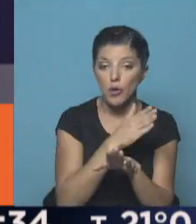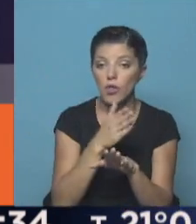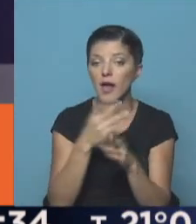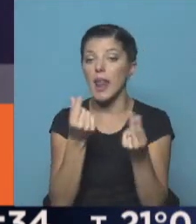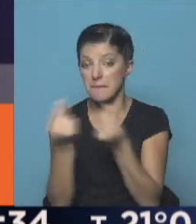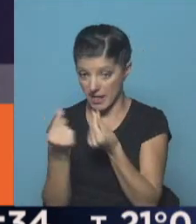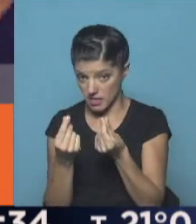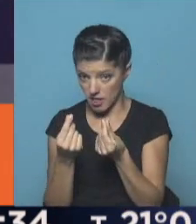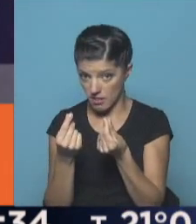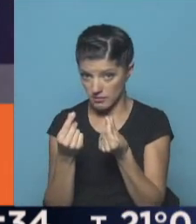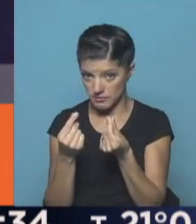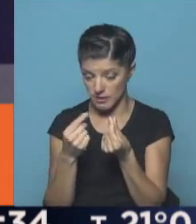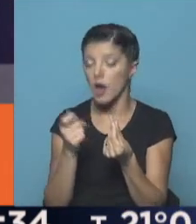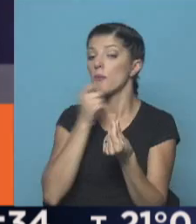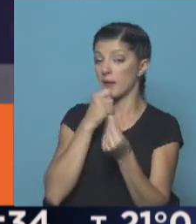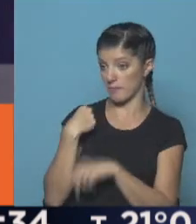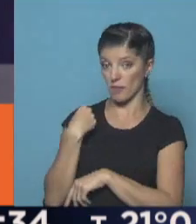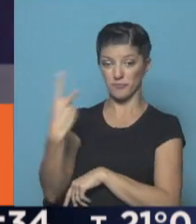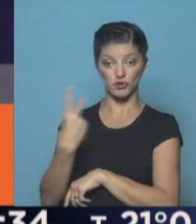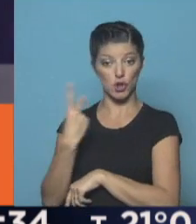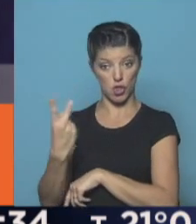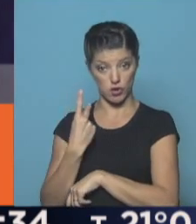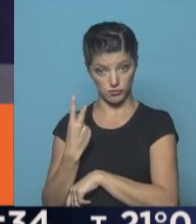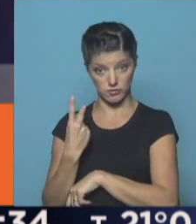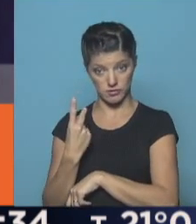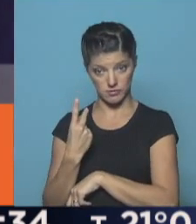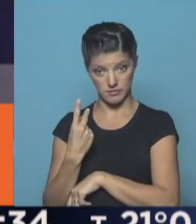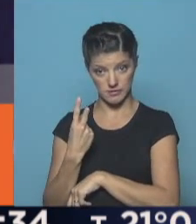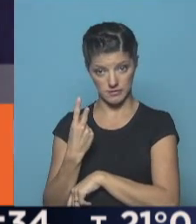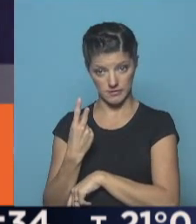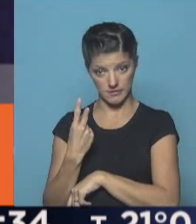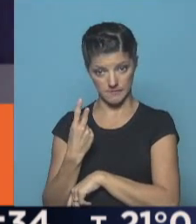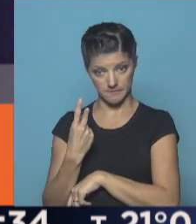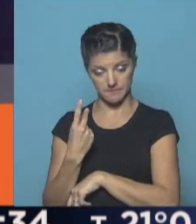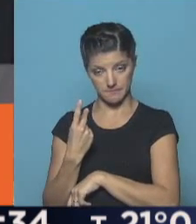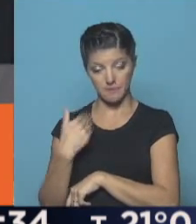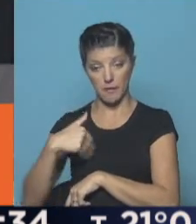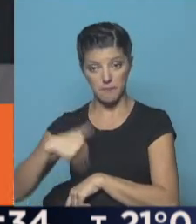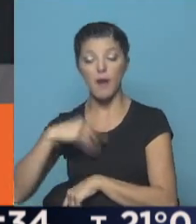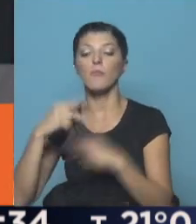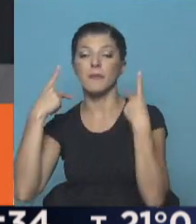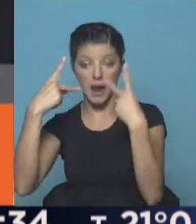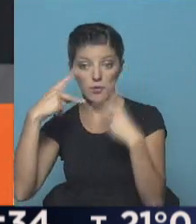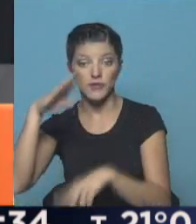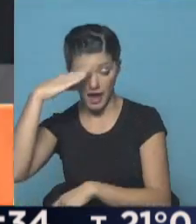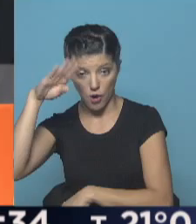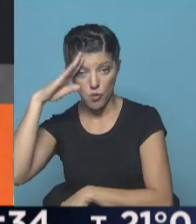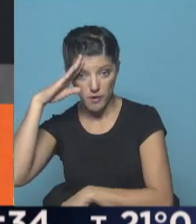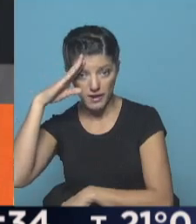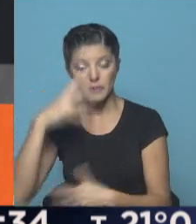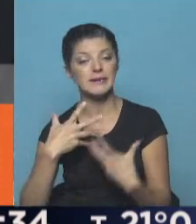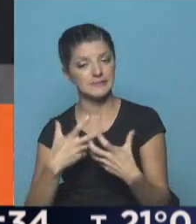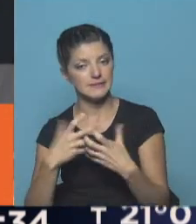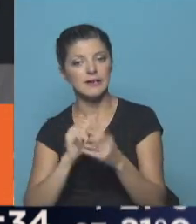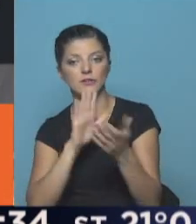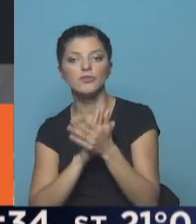dinero. Entonces, si nosotros, los dos de nosotros, íbamos o vamos a Cuba, nos va a molestar más